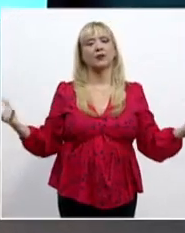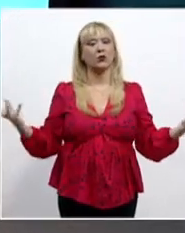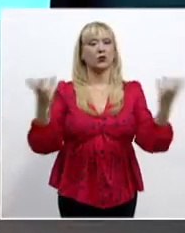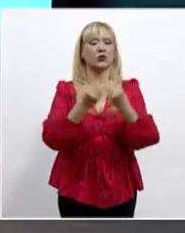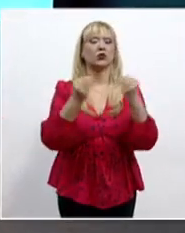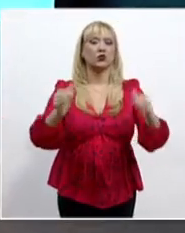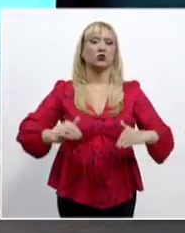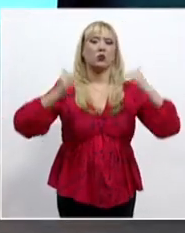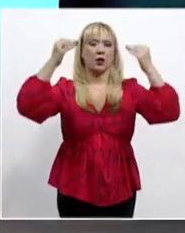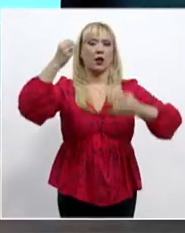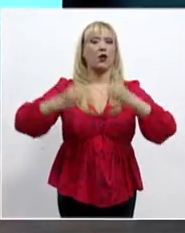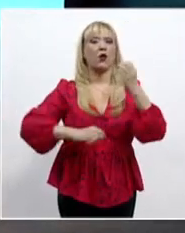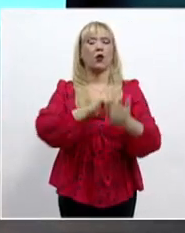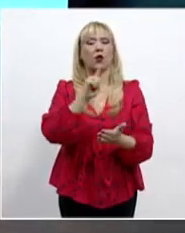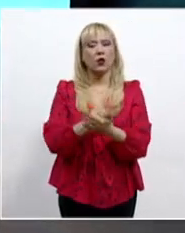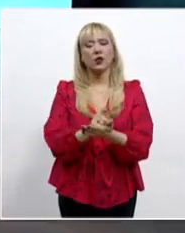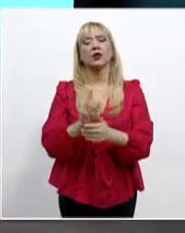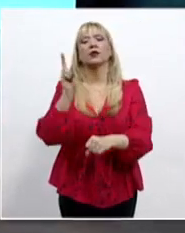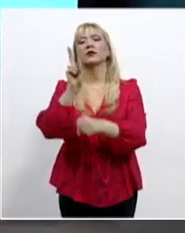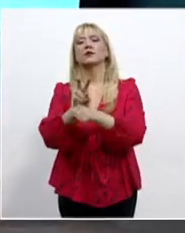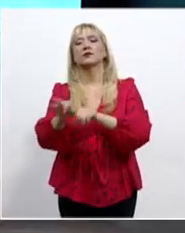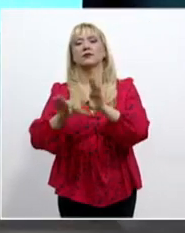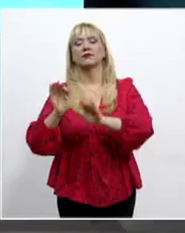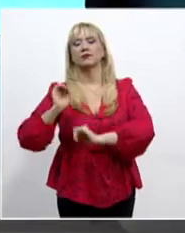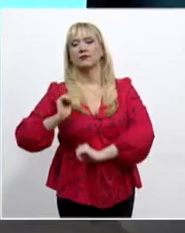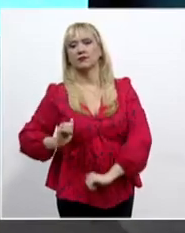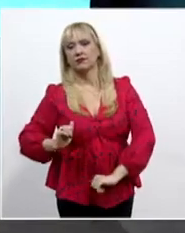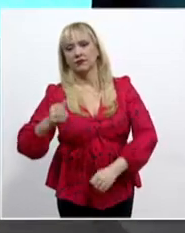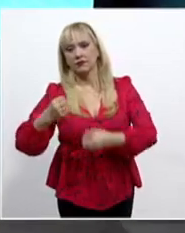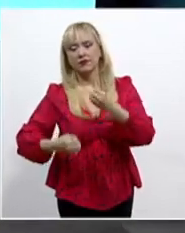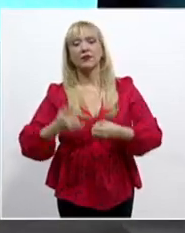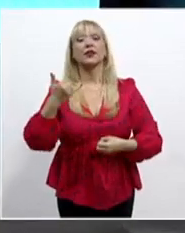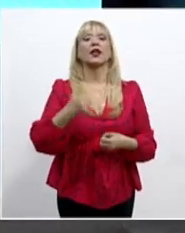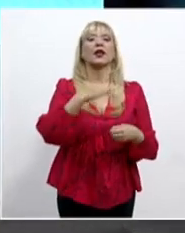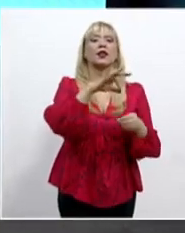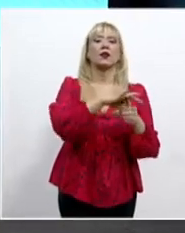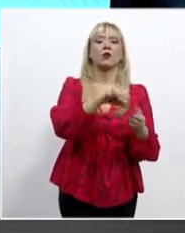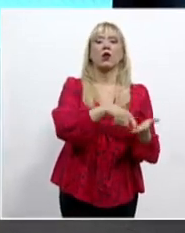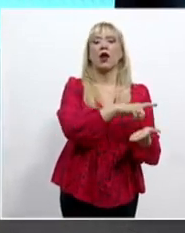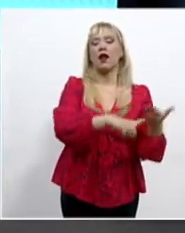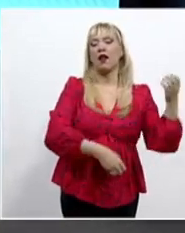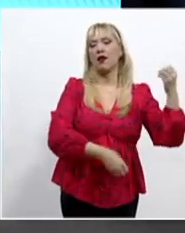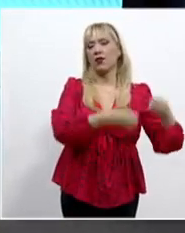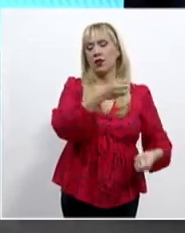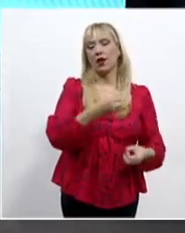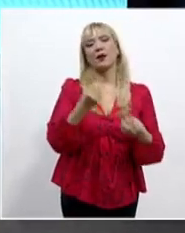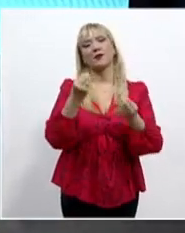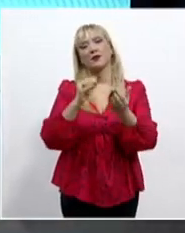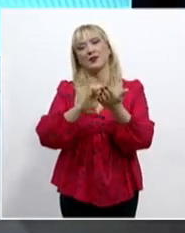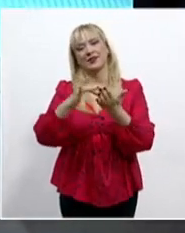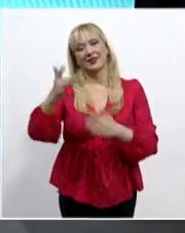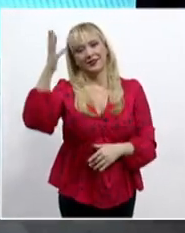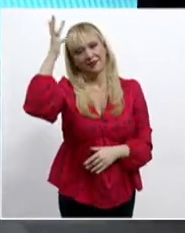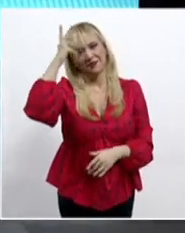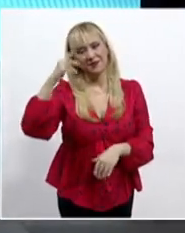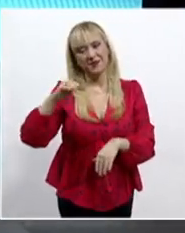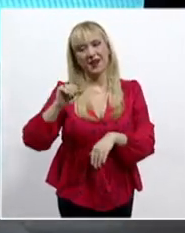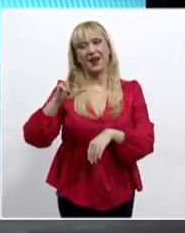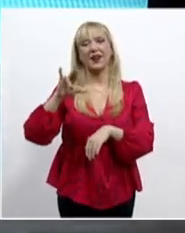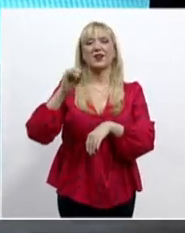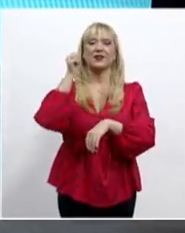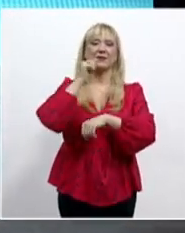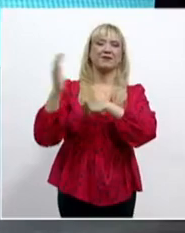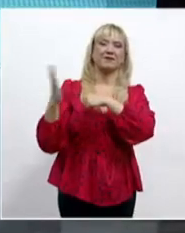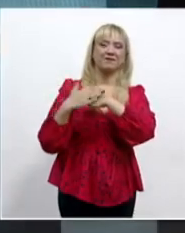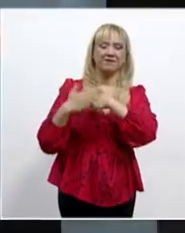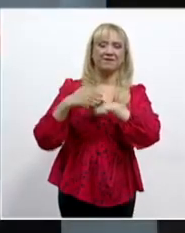Suprema Corte, del Consejo de la Judicatura y el Tribunal Electoral. Muchas gracias, Mario, como siempre, por tu reporte puntual